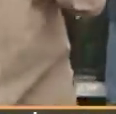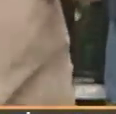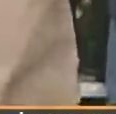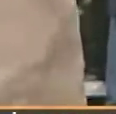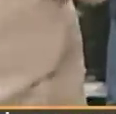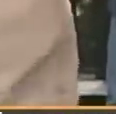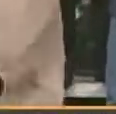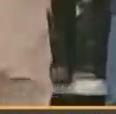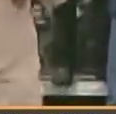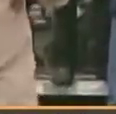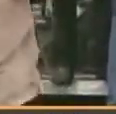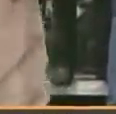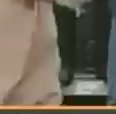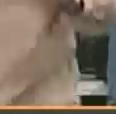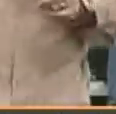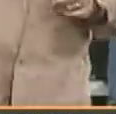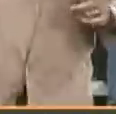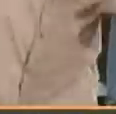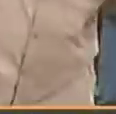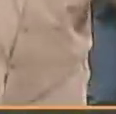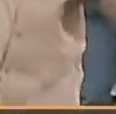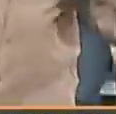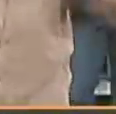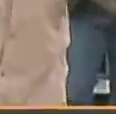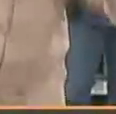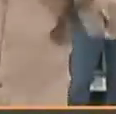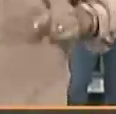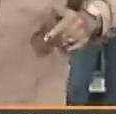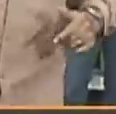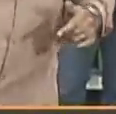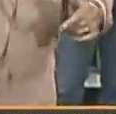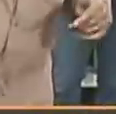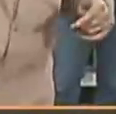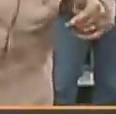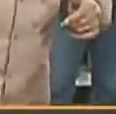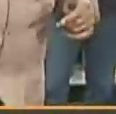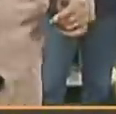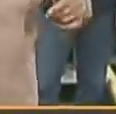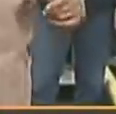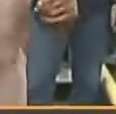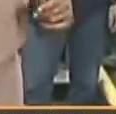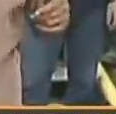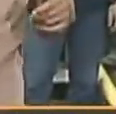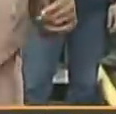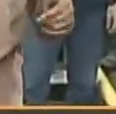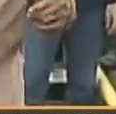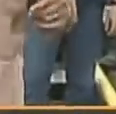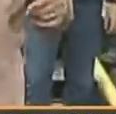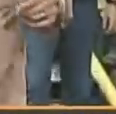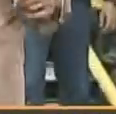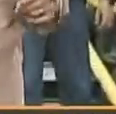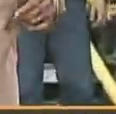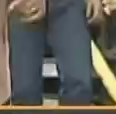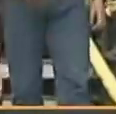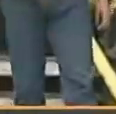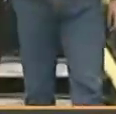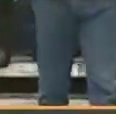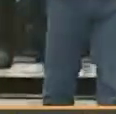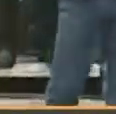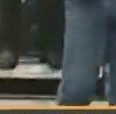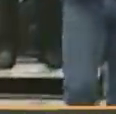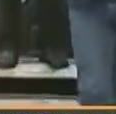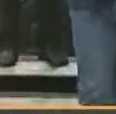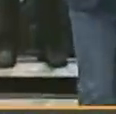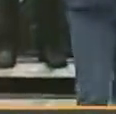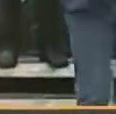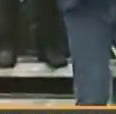toda esta lucha que ha venido emprendiendo el candidato presidente Nicolás Maduro Moro, quien fue recibido por las autoridades